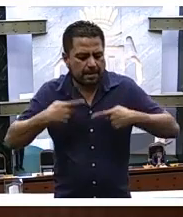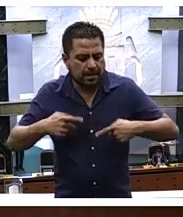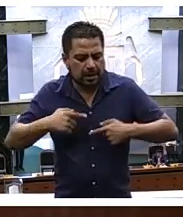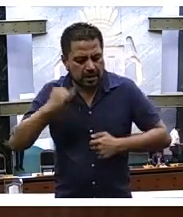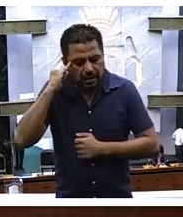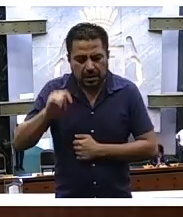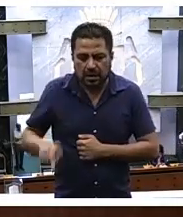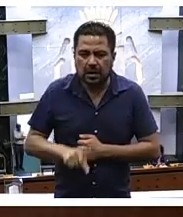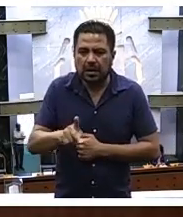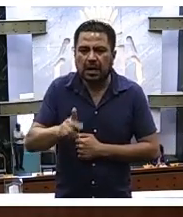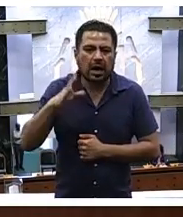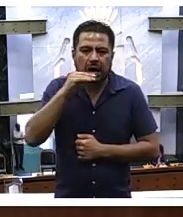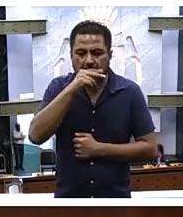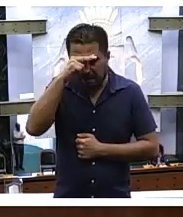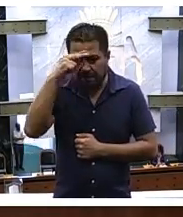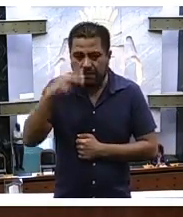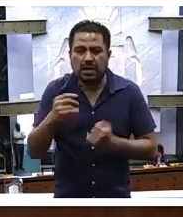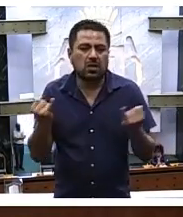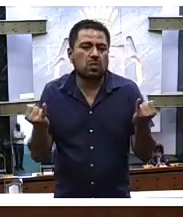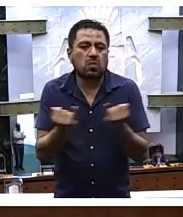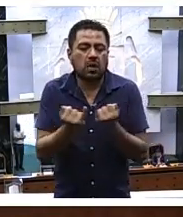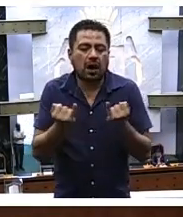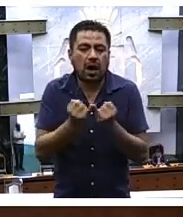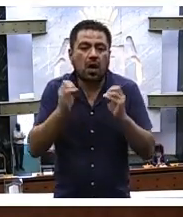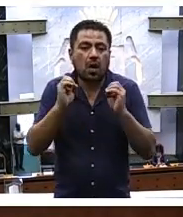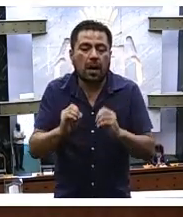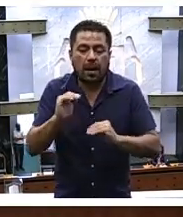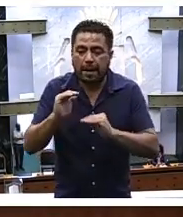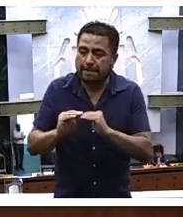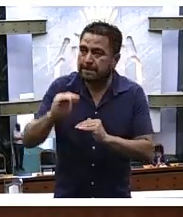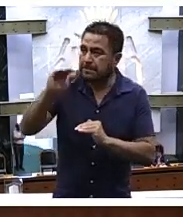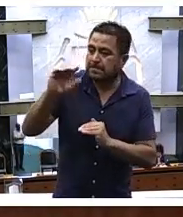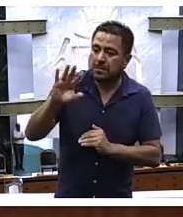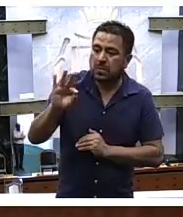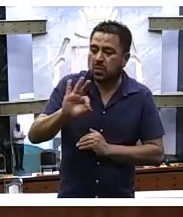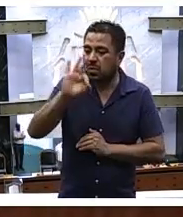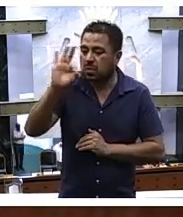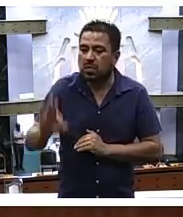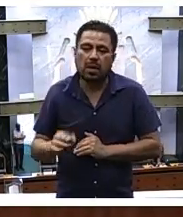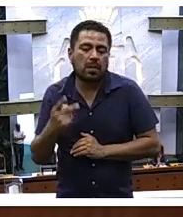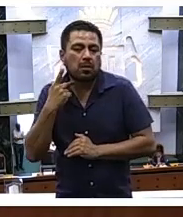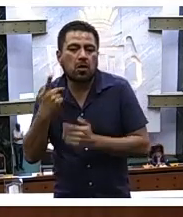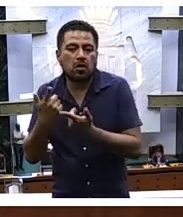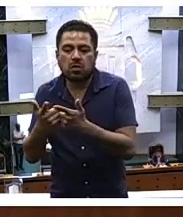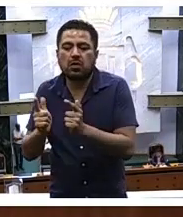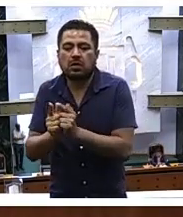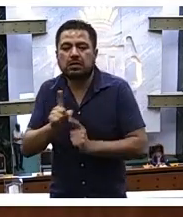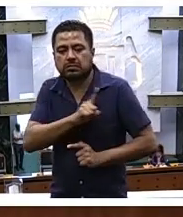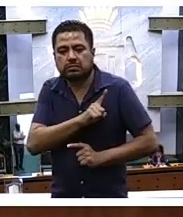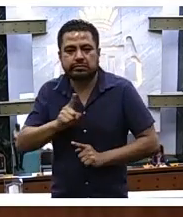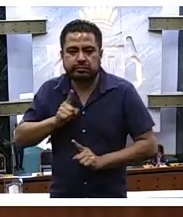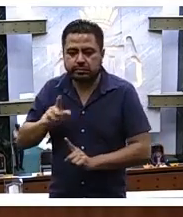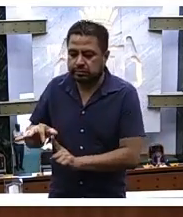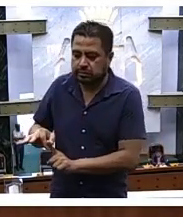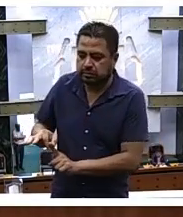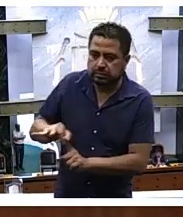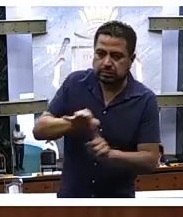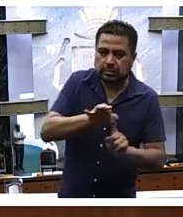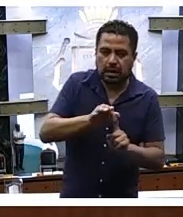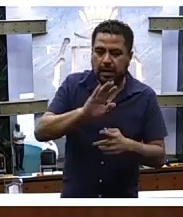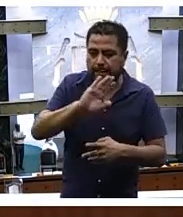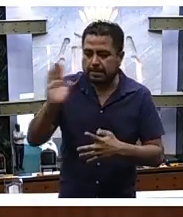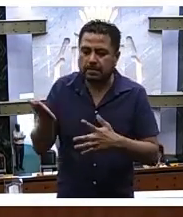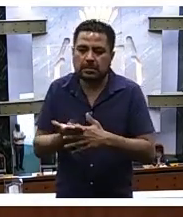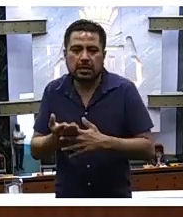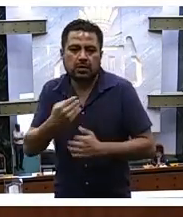o afromexicana que sea igual o mayor al 40%, los partidos políticos deberán postular en por lo menos la mitad